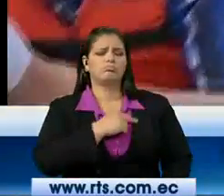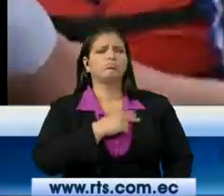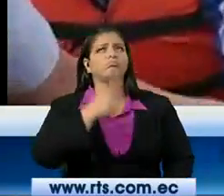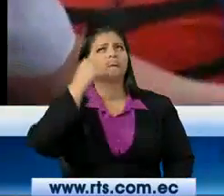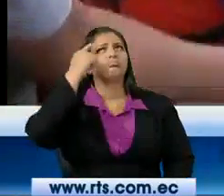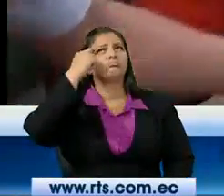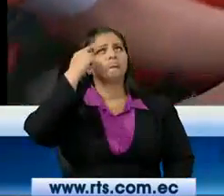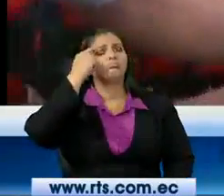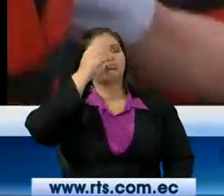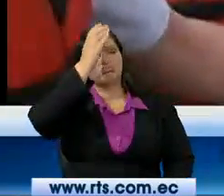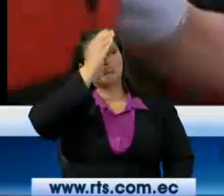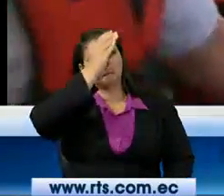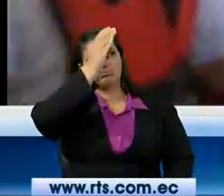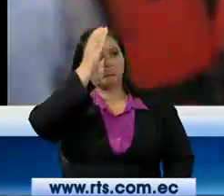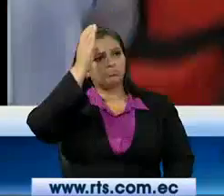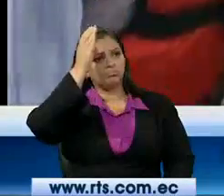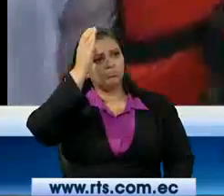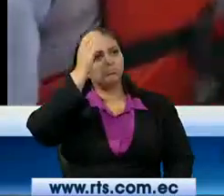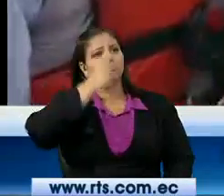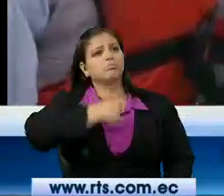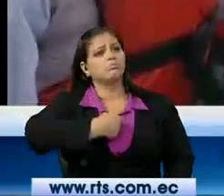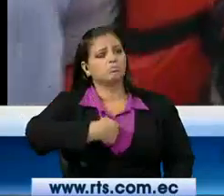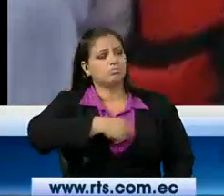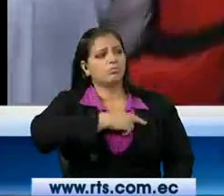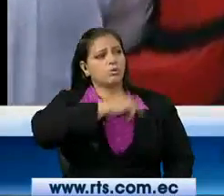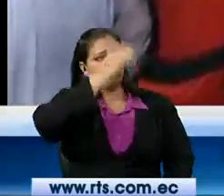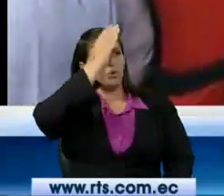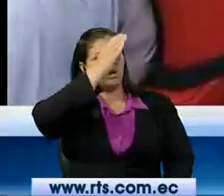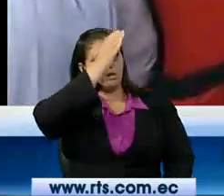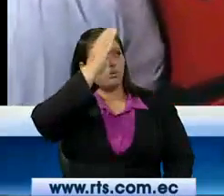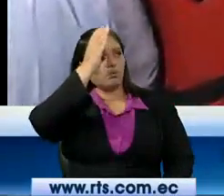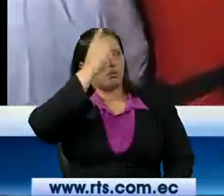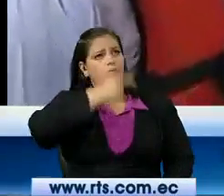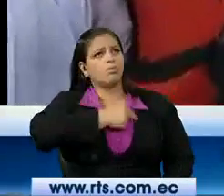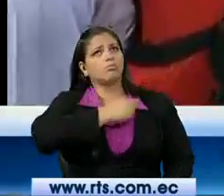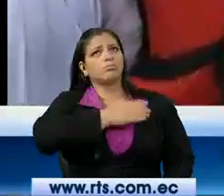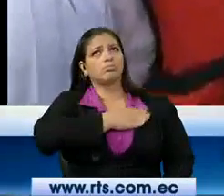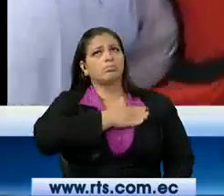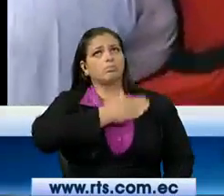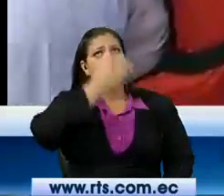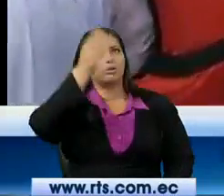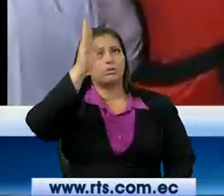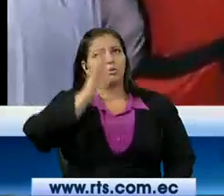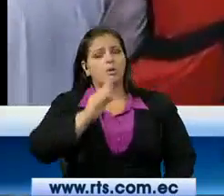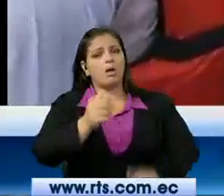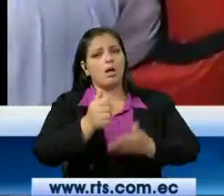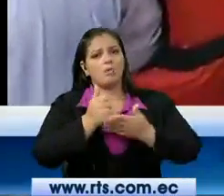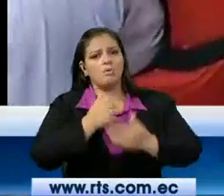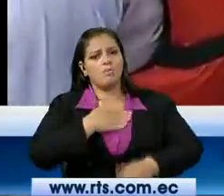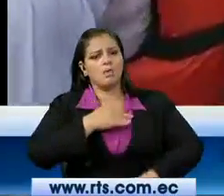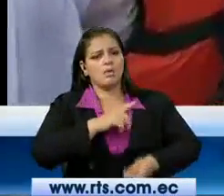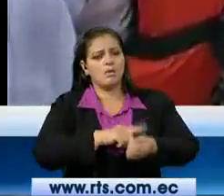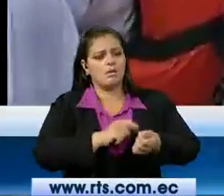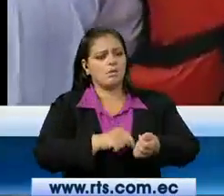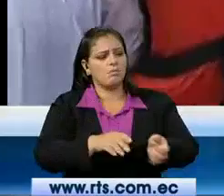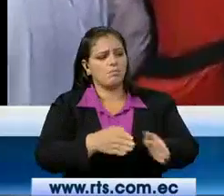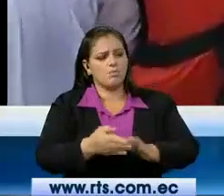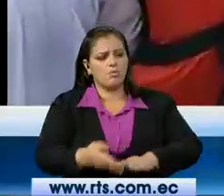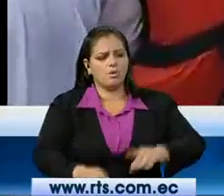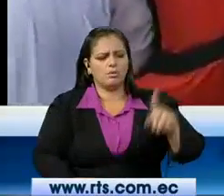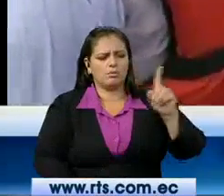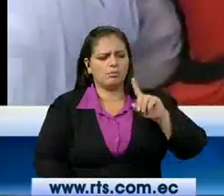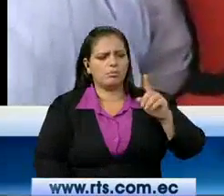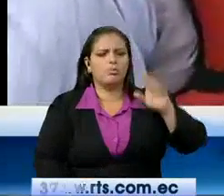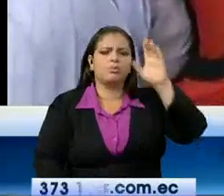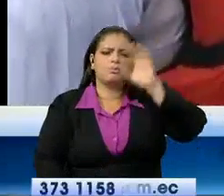somos católicos practicantes y estamos seguros que Dios lo tiene con vida. Pero obviamente nosotros tenemos que hacer nuestra parte de encontrarlo